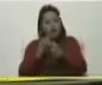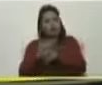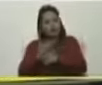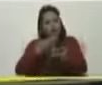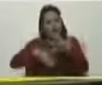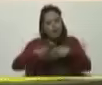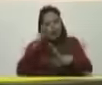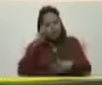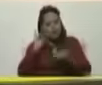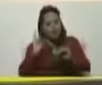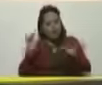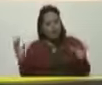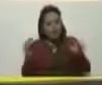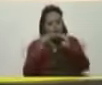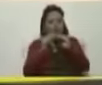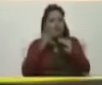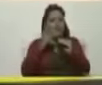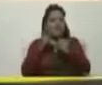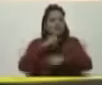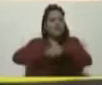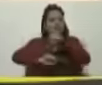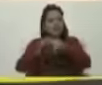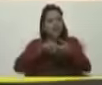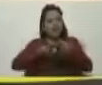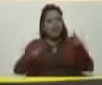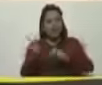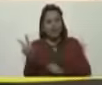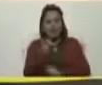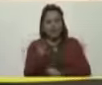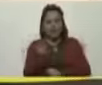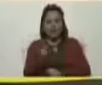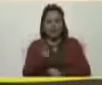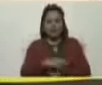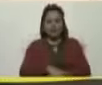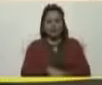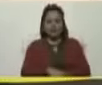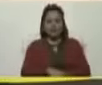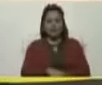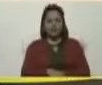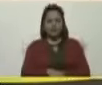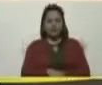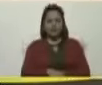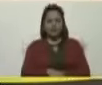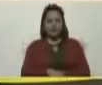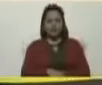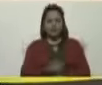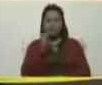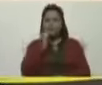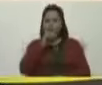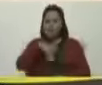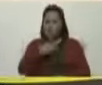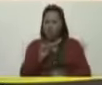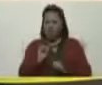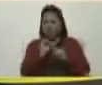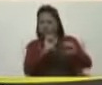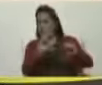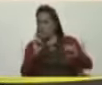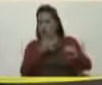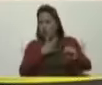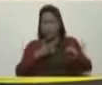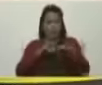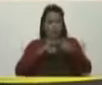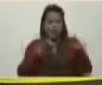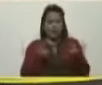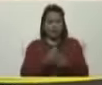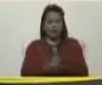Por ejemplo, la defensa de la paz de Venezuela, de la República. ¿Quién puede estar en contra de eso? ¿Quién puede pensar que